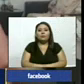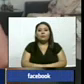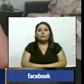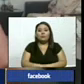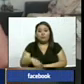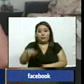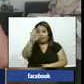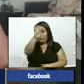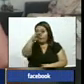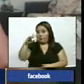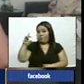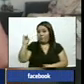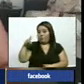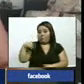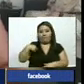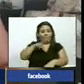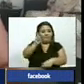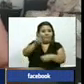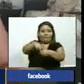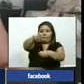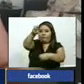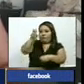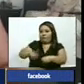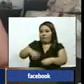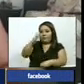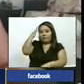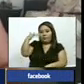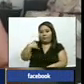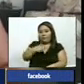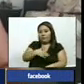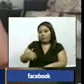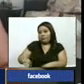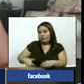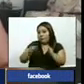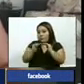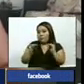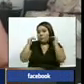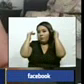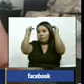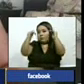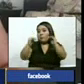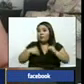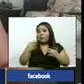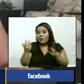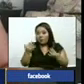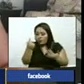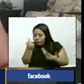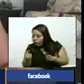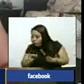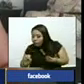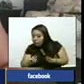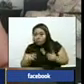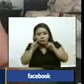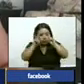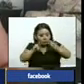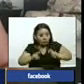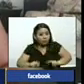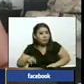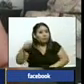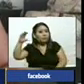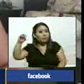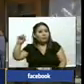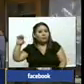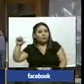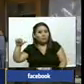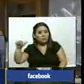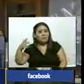En Bolivia renuncia la titular del mayor tribunal electoral regional, mientras se está a la espera de una auditoría por parte de la Organización de Estados Americanos a